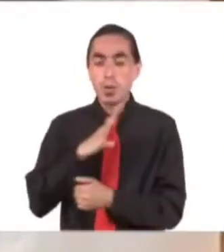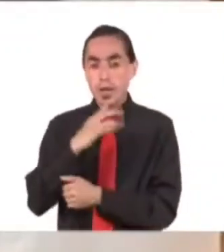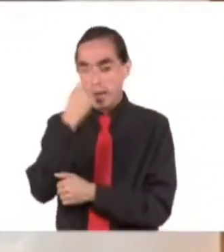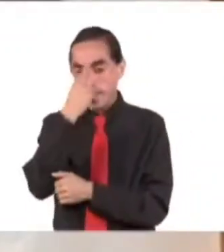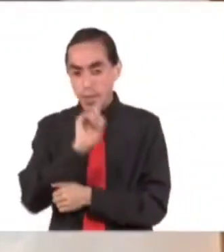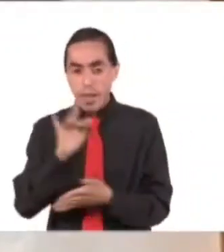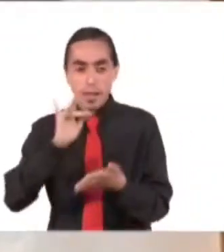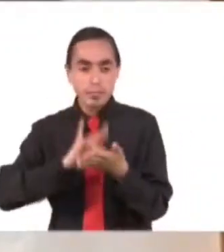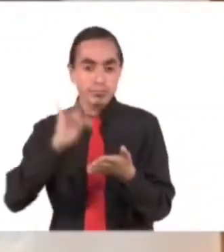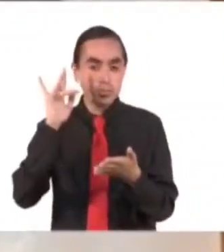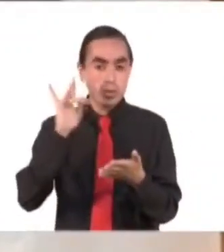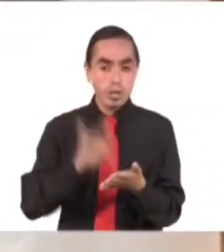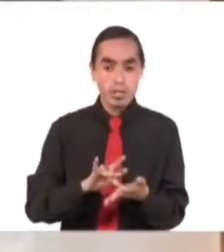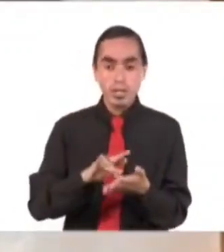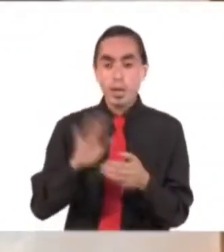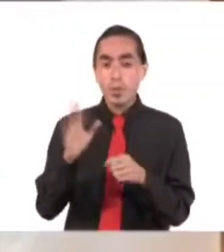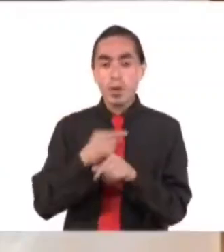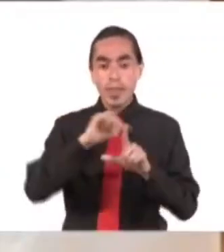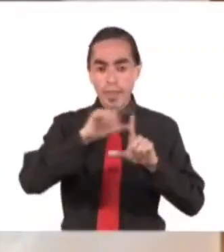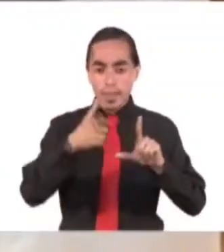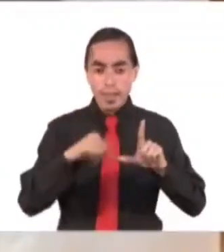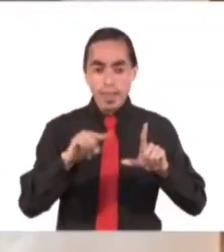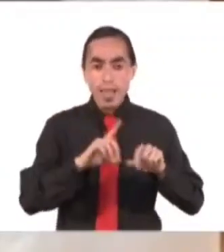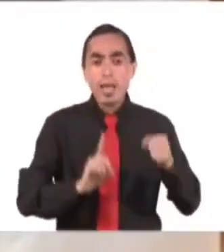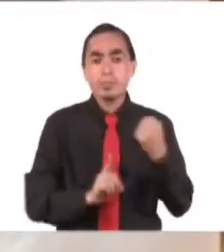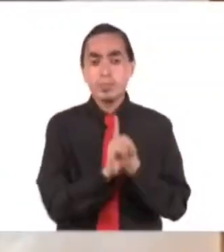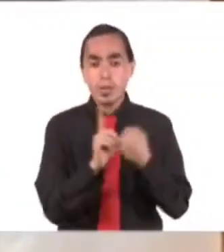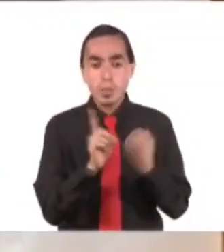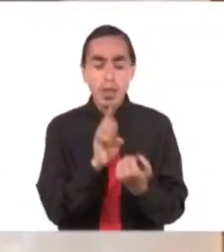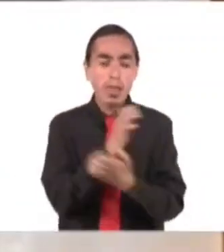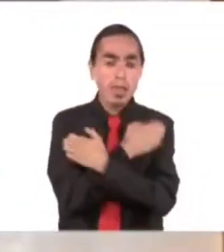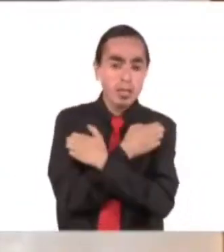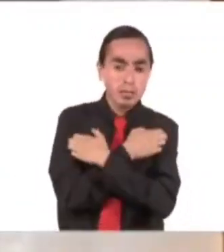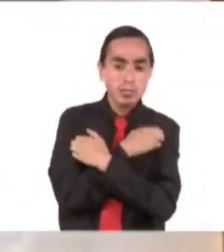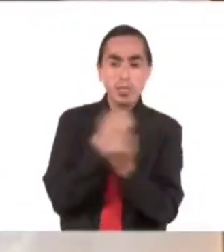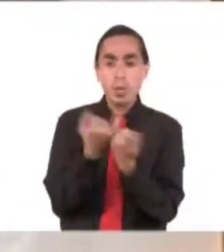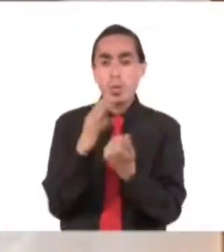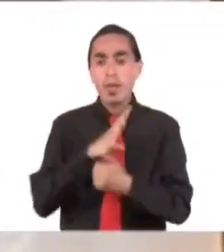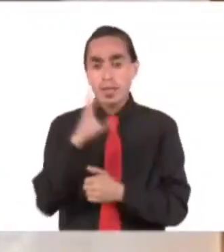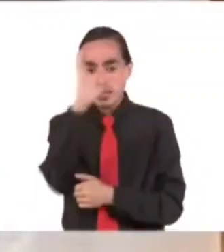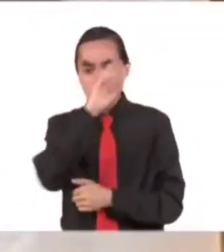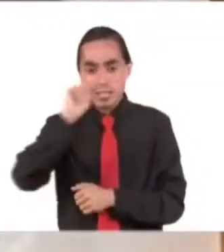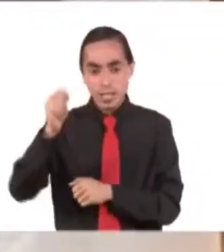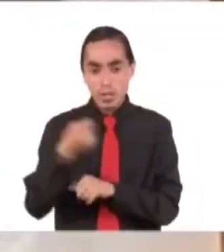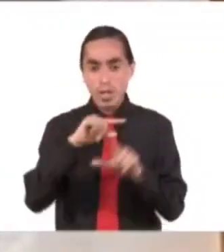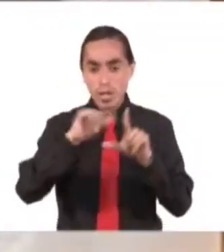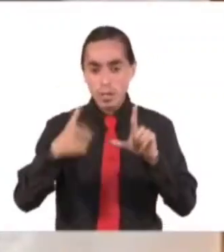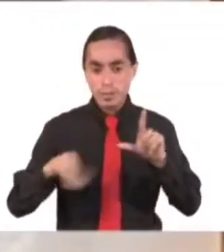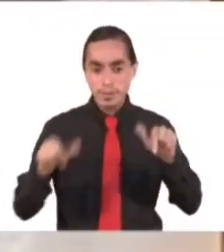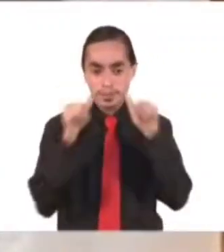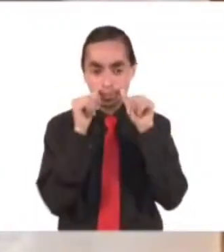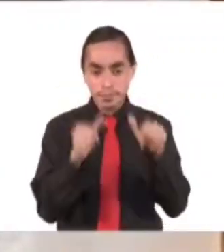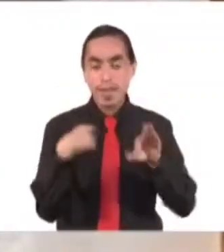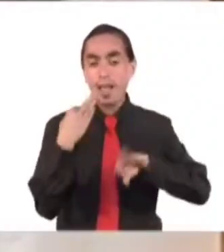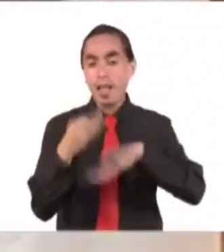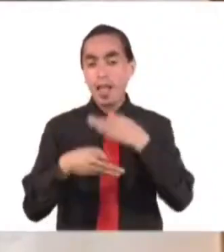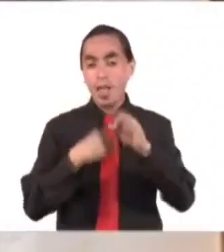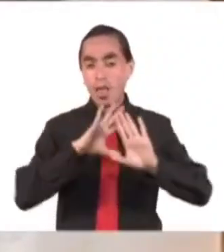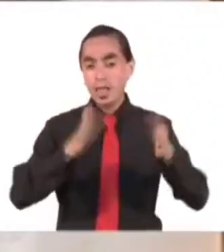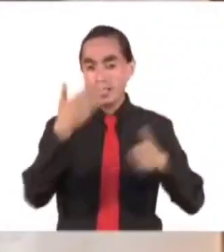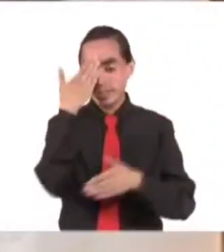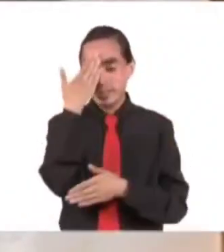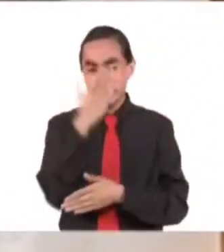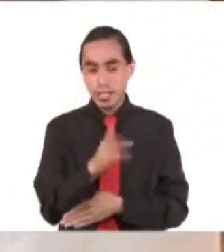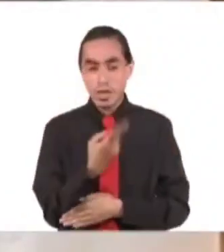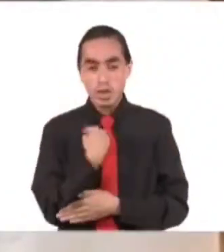problemáticas de educación que hay en todo el país, las problemáticas del desarrollo de la ciencia y la tecnología en todo el país. Todos sabemos, si nosotros